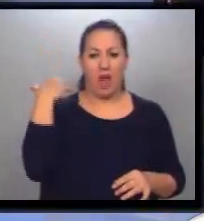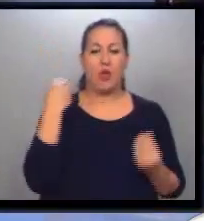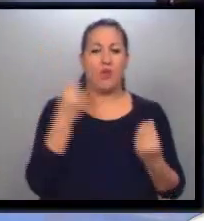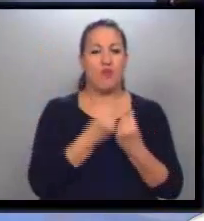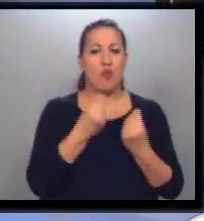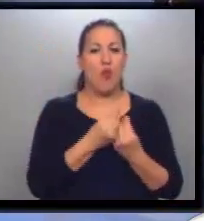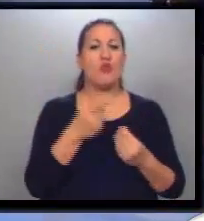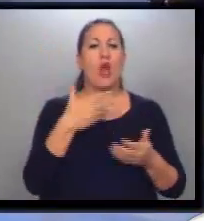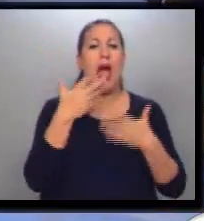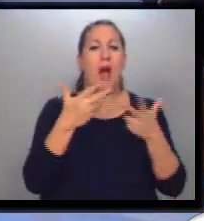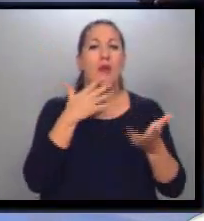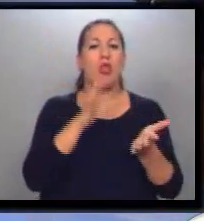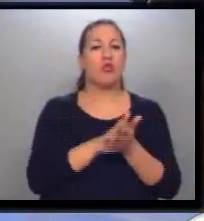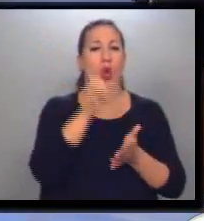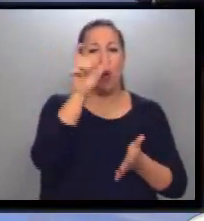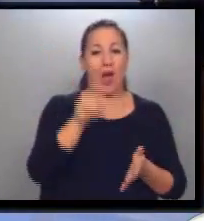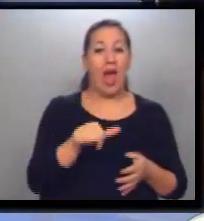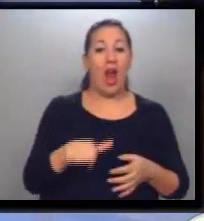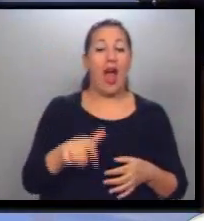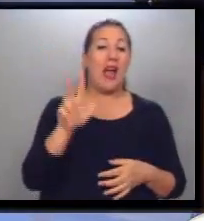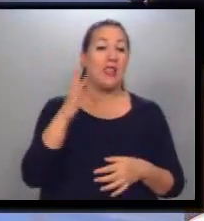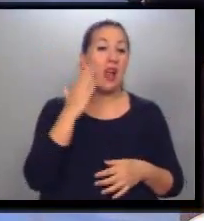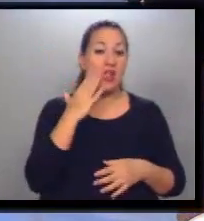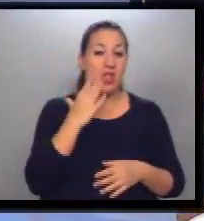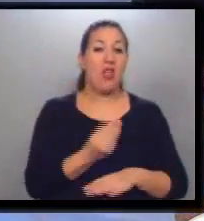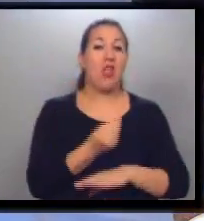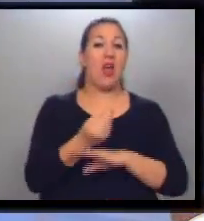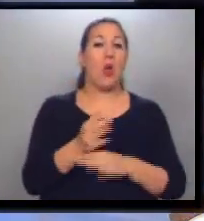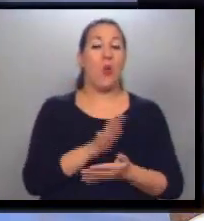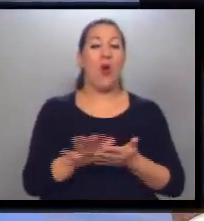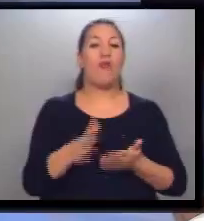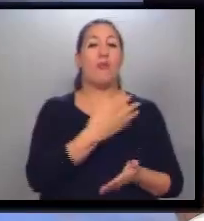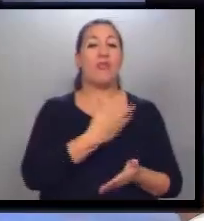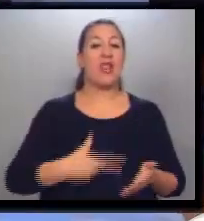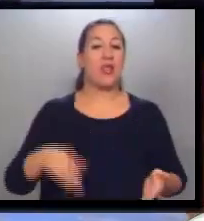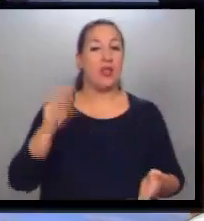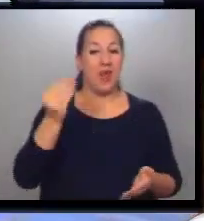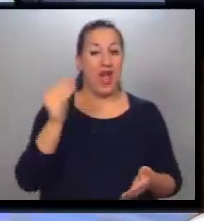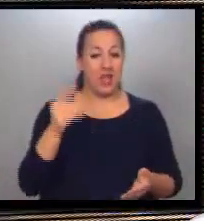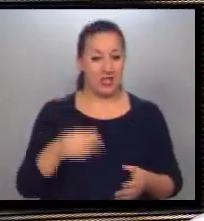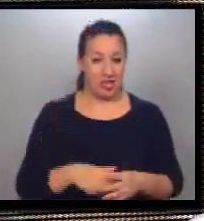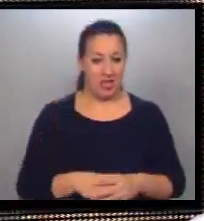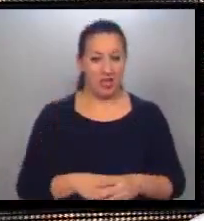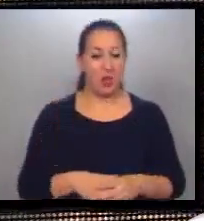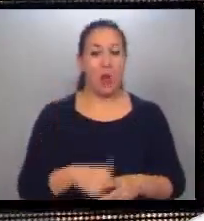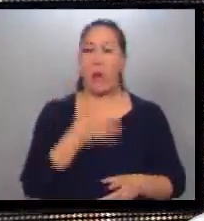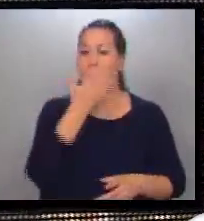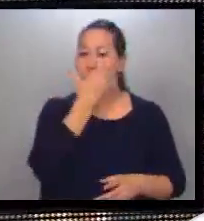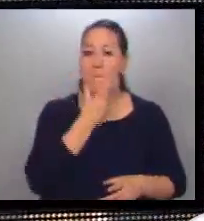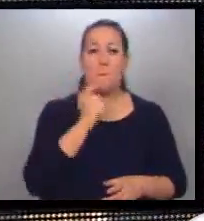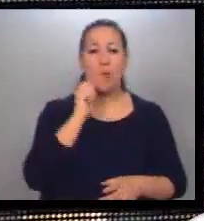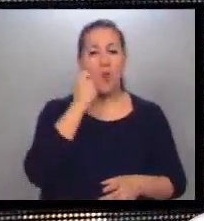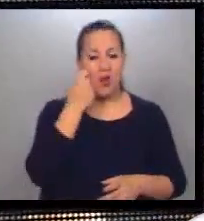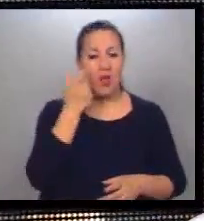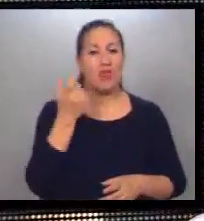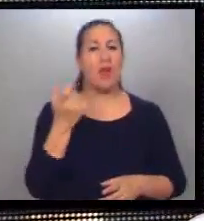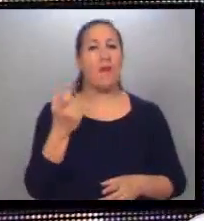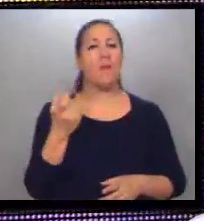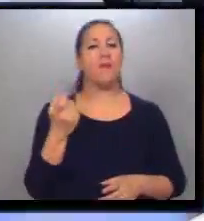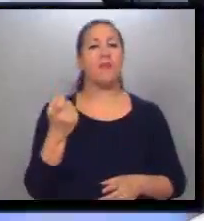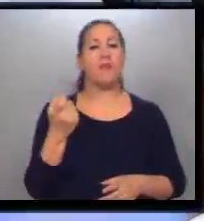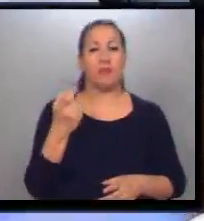las 15 va a asumir el nuevo presidente de Brasil, Michel Temer, y esta mujer sea la primera dama. Muy bonita. Pienso cómo... Y